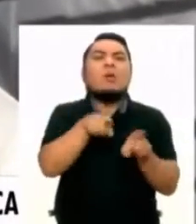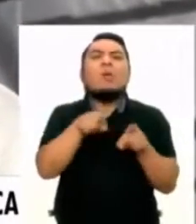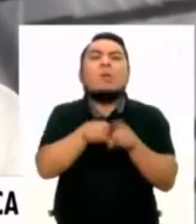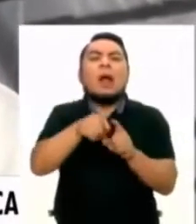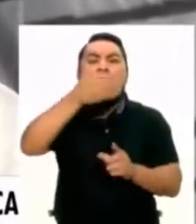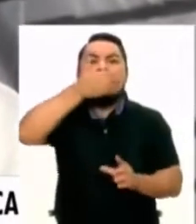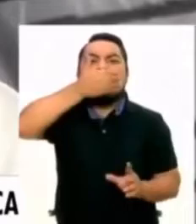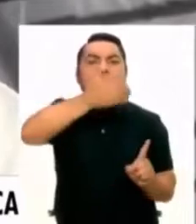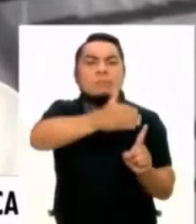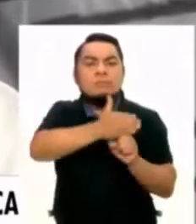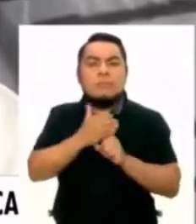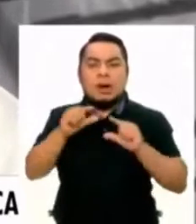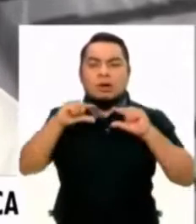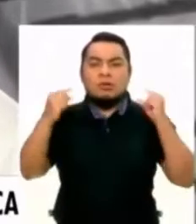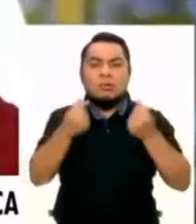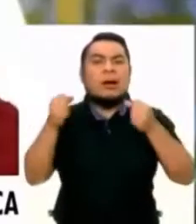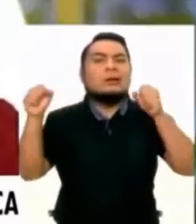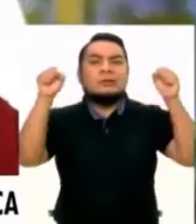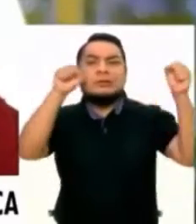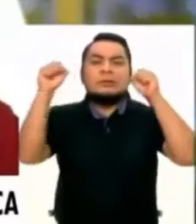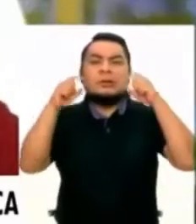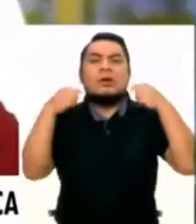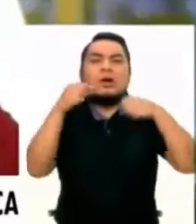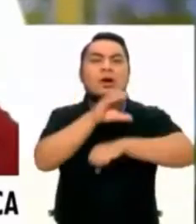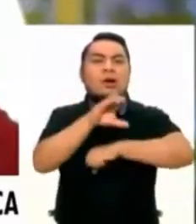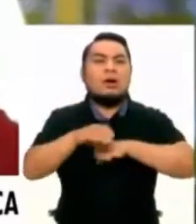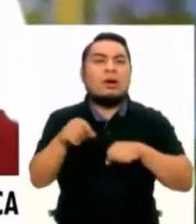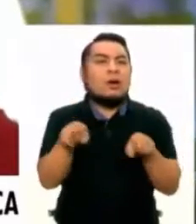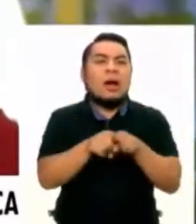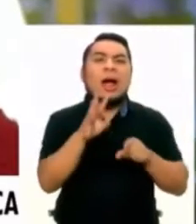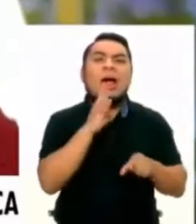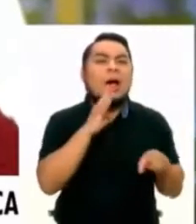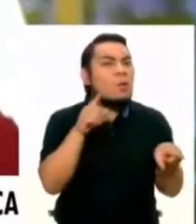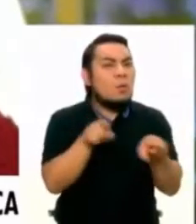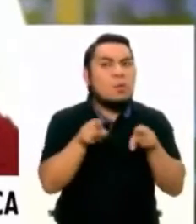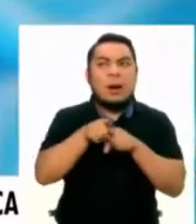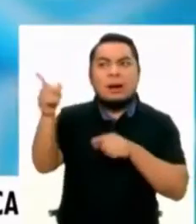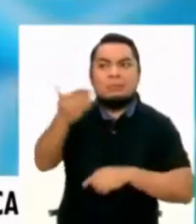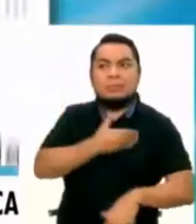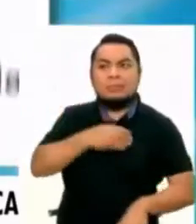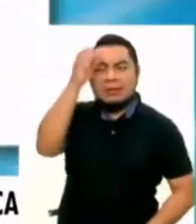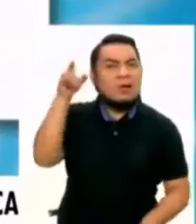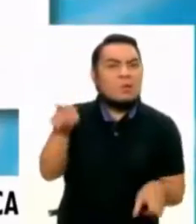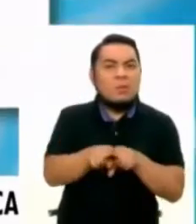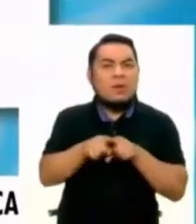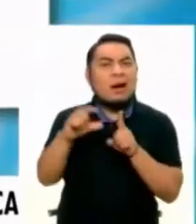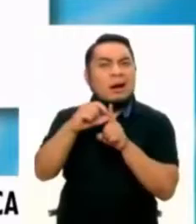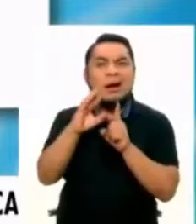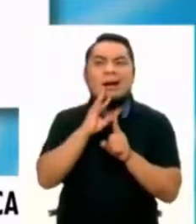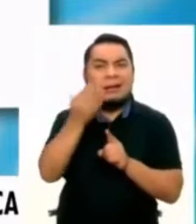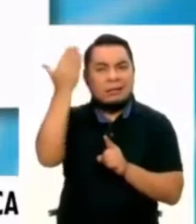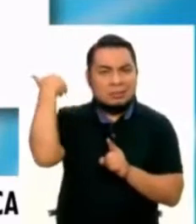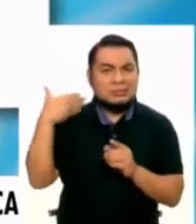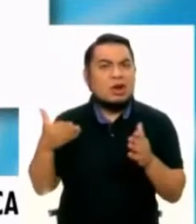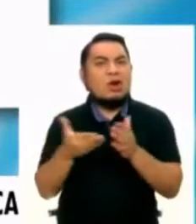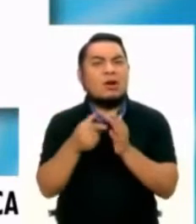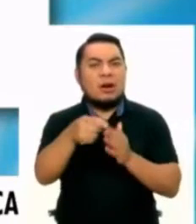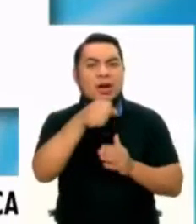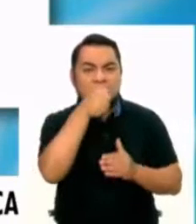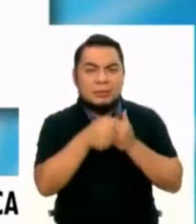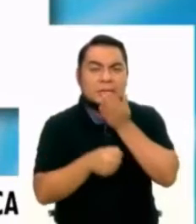Valdivieso y el chofer Roel Cabrera por ronderos que pronunciaban las mismas frases que el presidente Castillo usó en ocasiones contra la